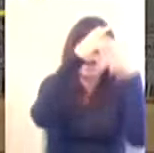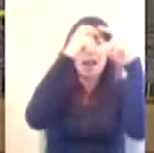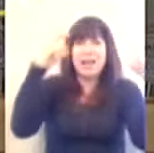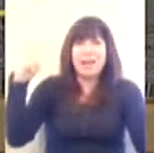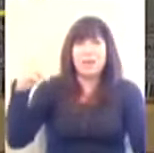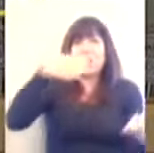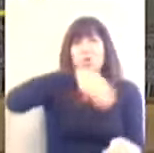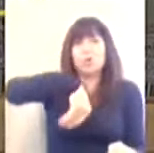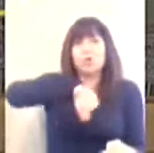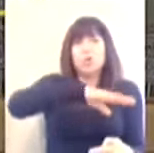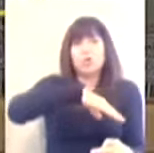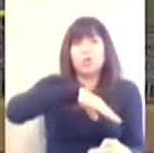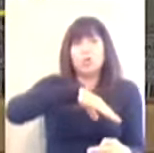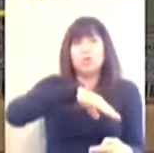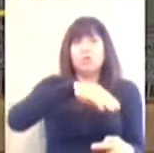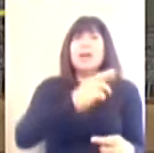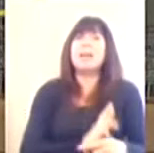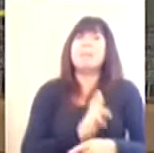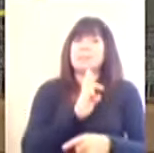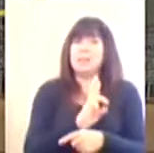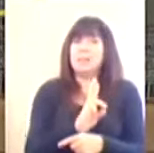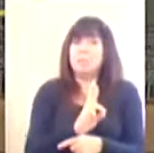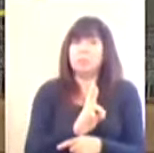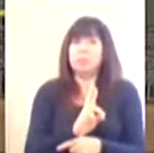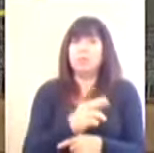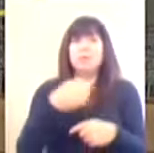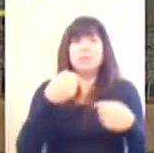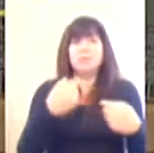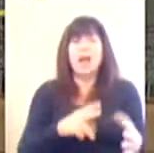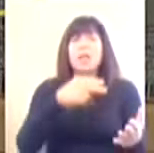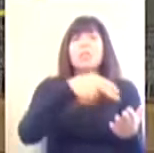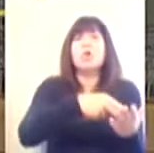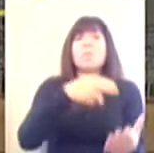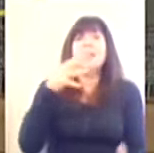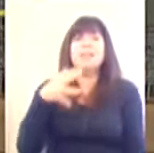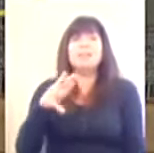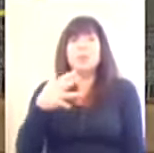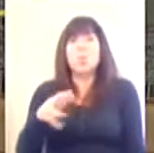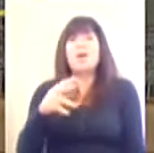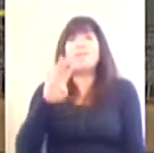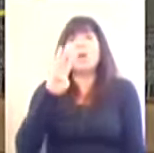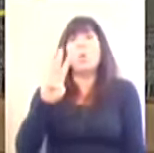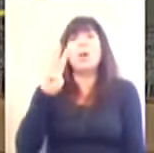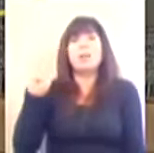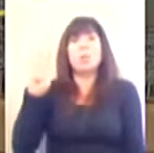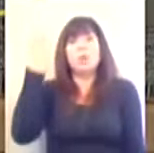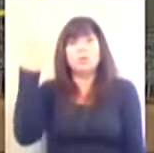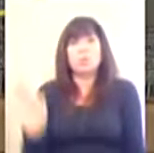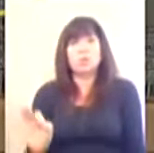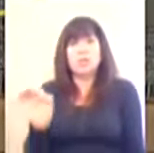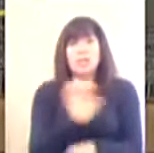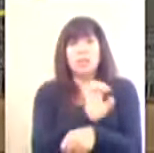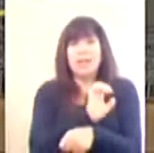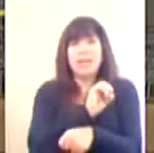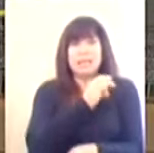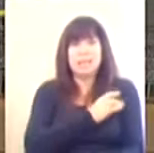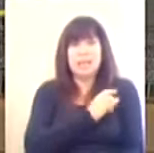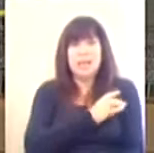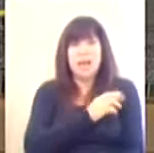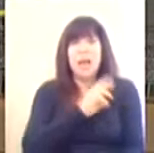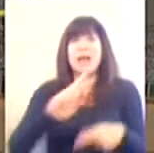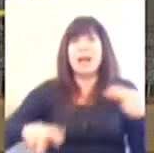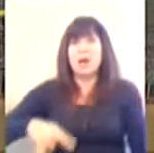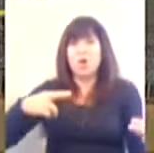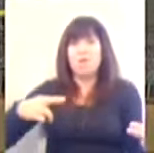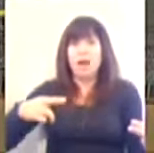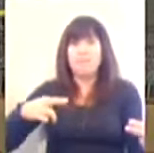generadoras, ¿no es cierto?, representamos, ya en 2019 el 44% de la energía producida en Chile fue renovable. La principal